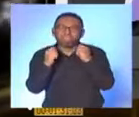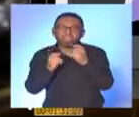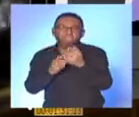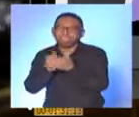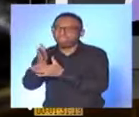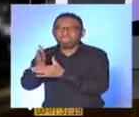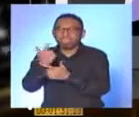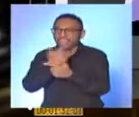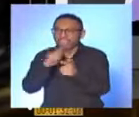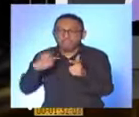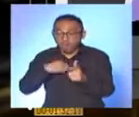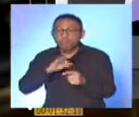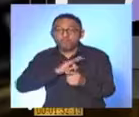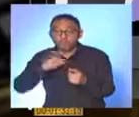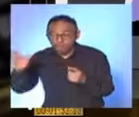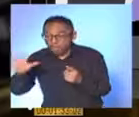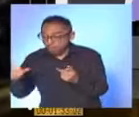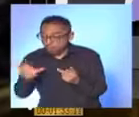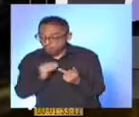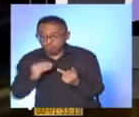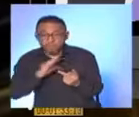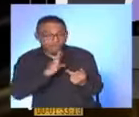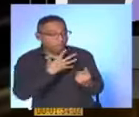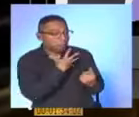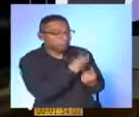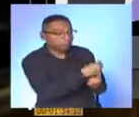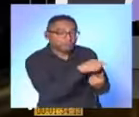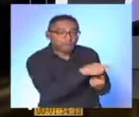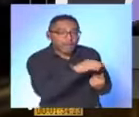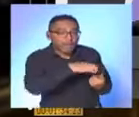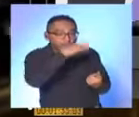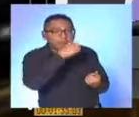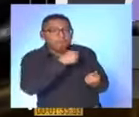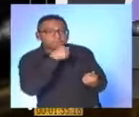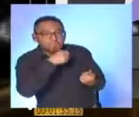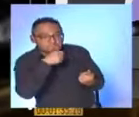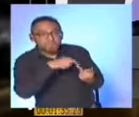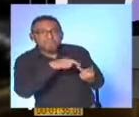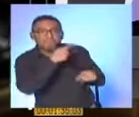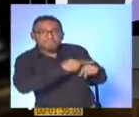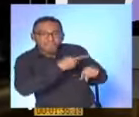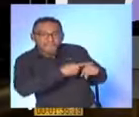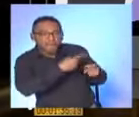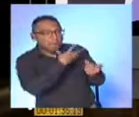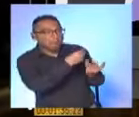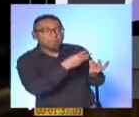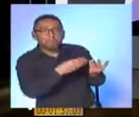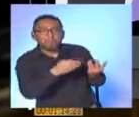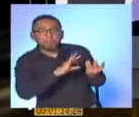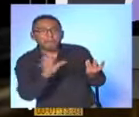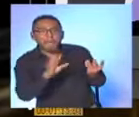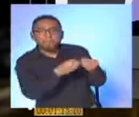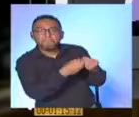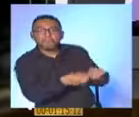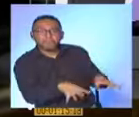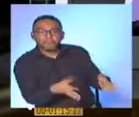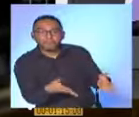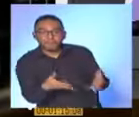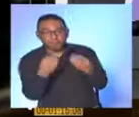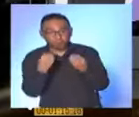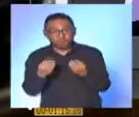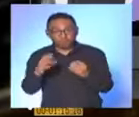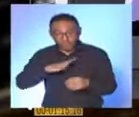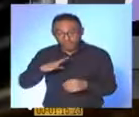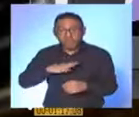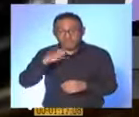adulto mayor o una persona vulnerable, porque hay muchos que por nuestras diferentes ocupaciones, pues sí